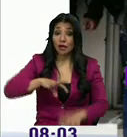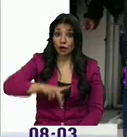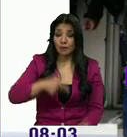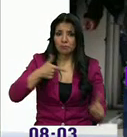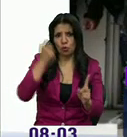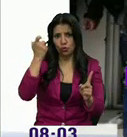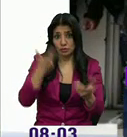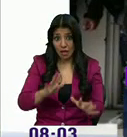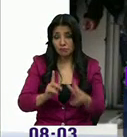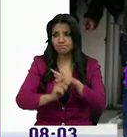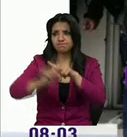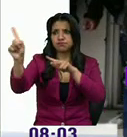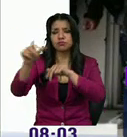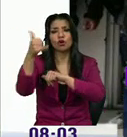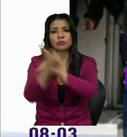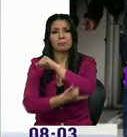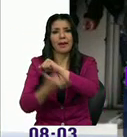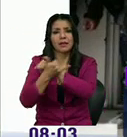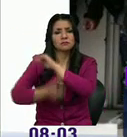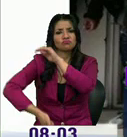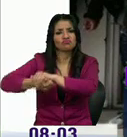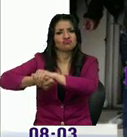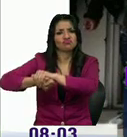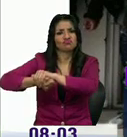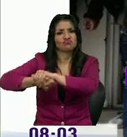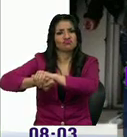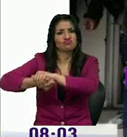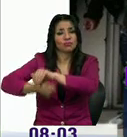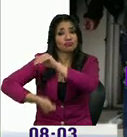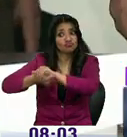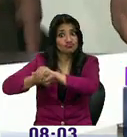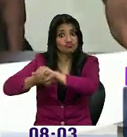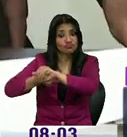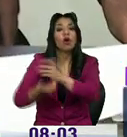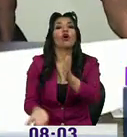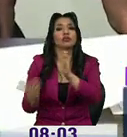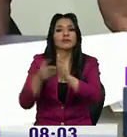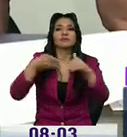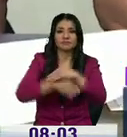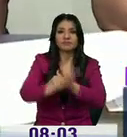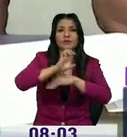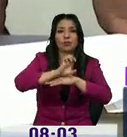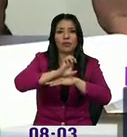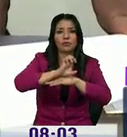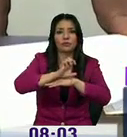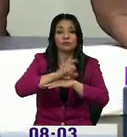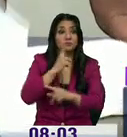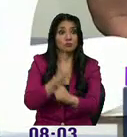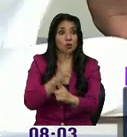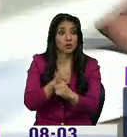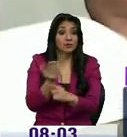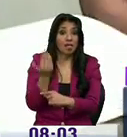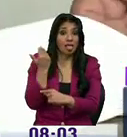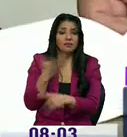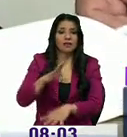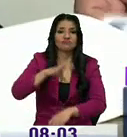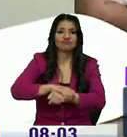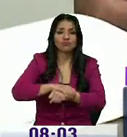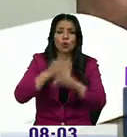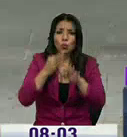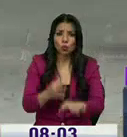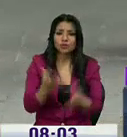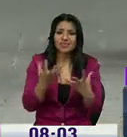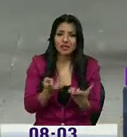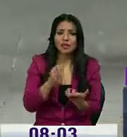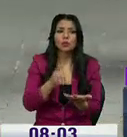extranjero salió del país y tras algunos meses de permanecer escondido, ingresó nuevamente a Ecuador. Es así que horas atrás fue detenido cuando